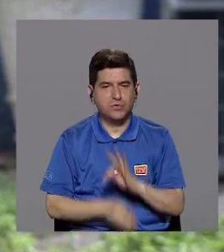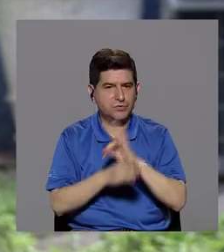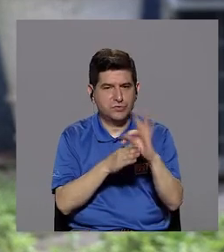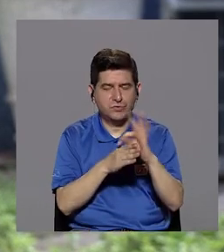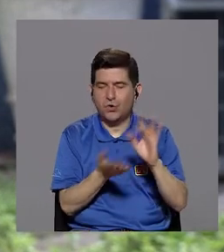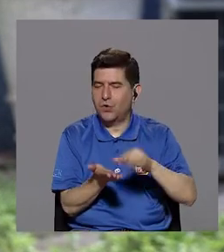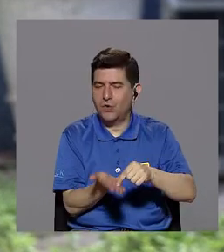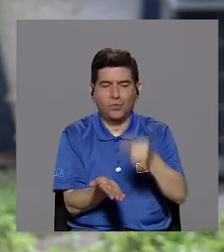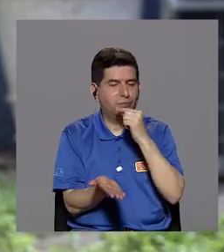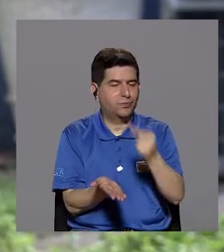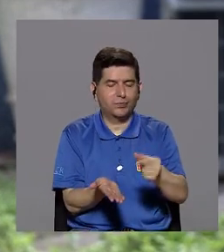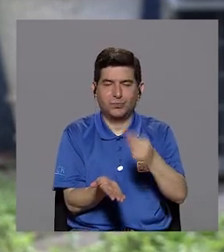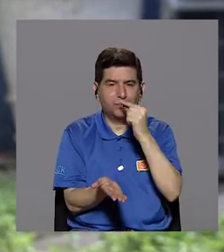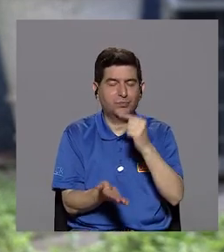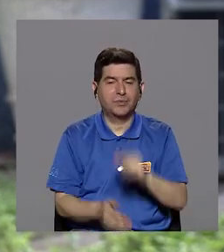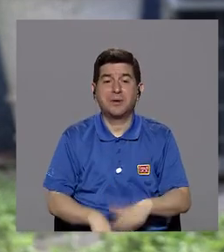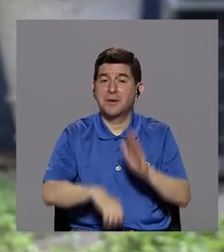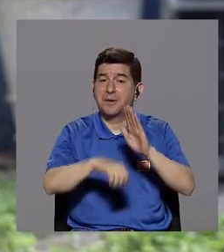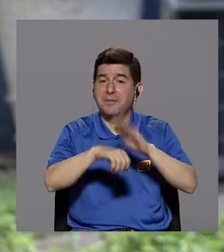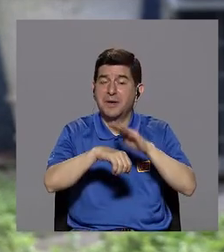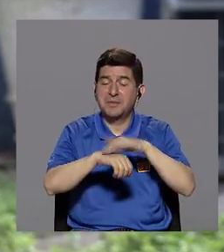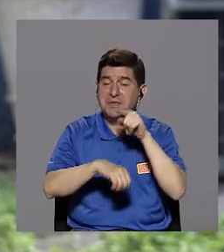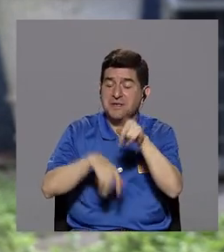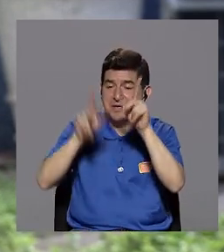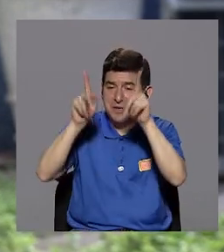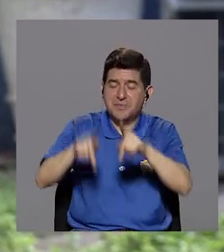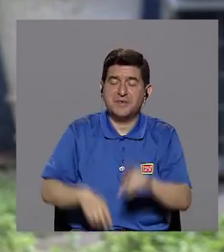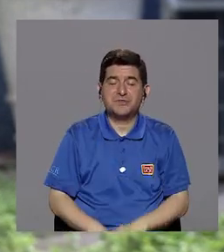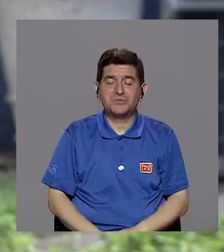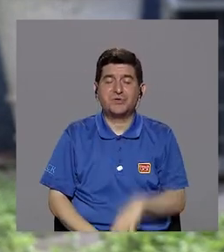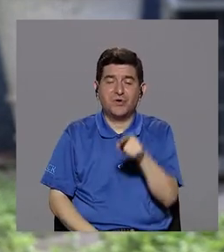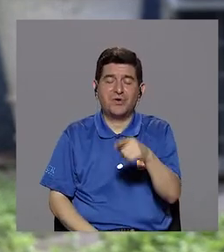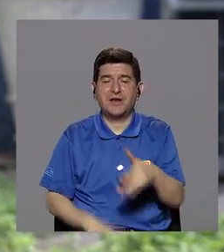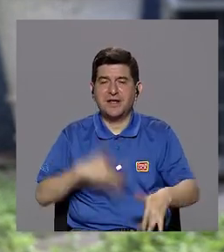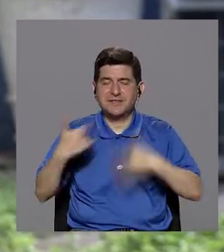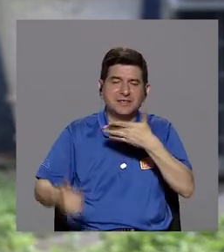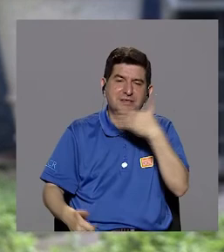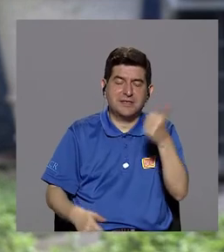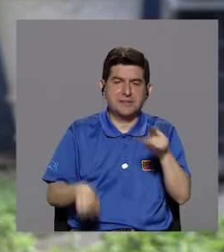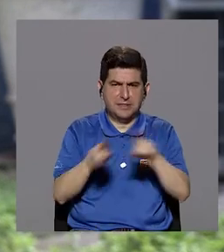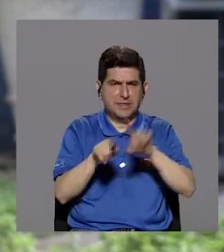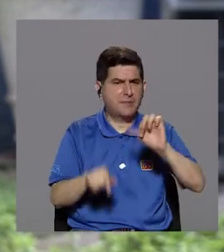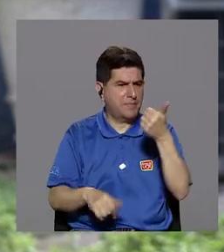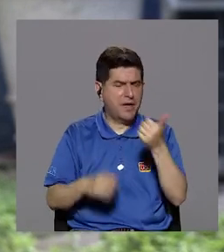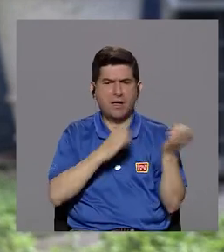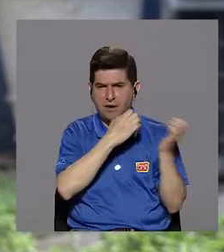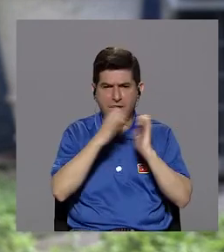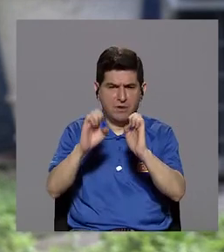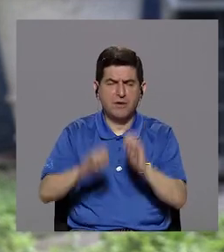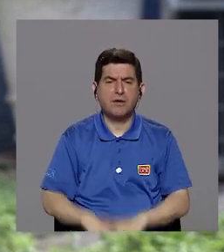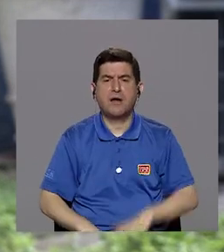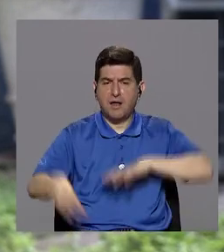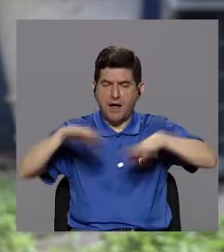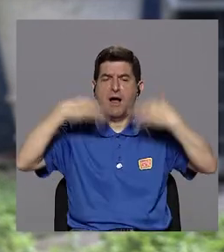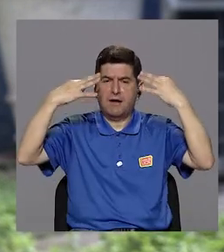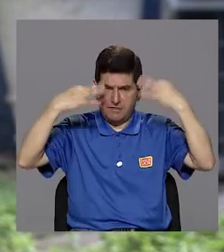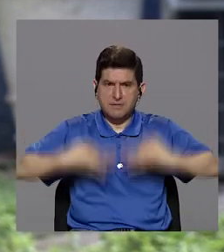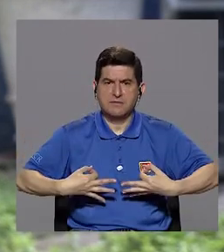con medicamentos es lo que les va a procurar alivio, sino también otras estrategias, el